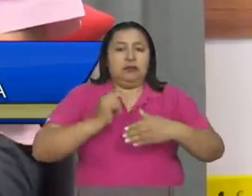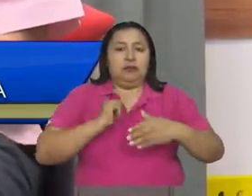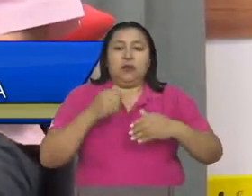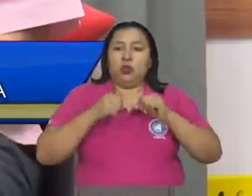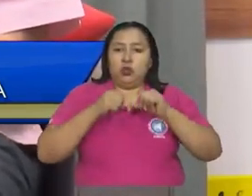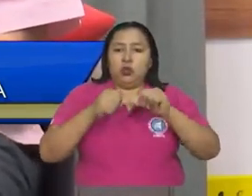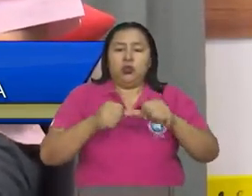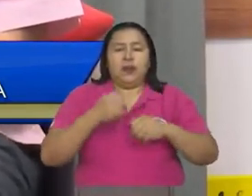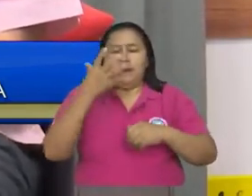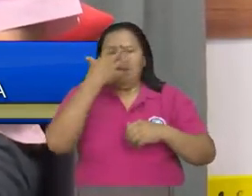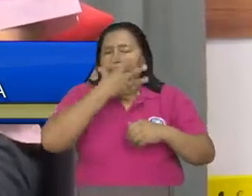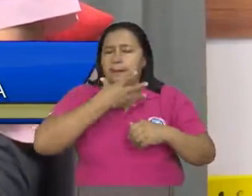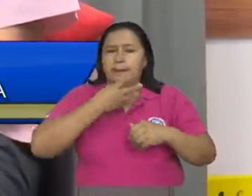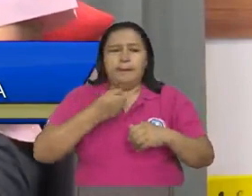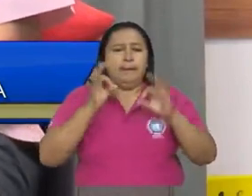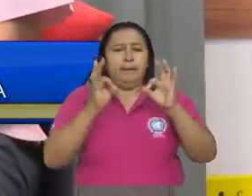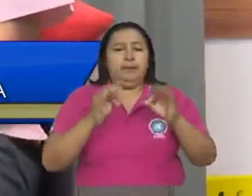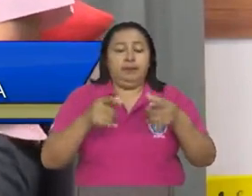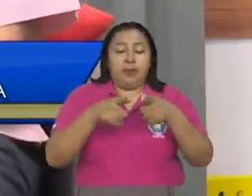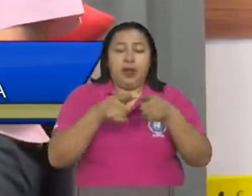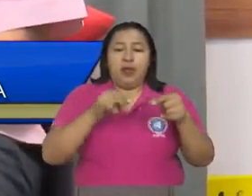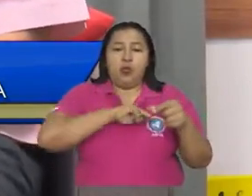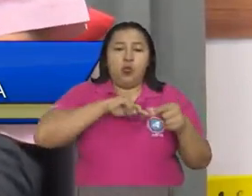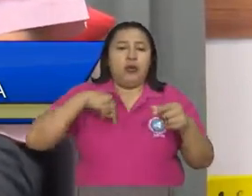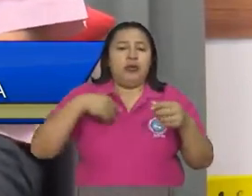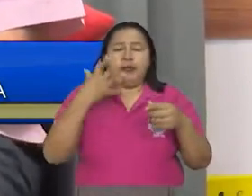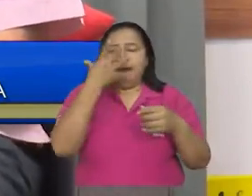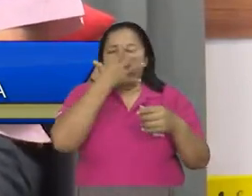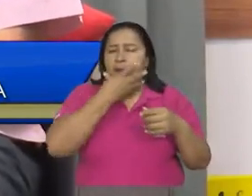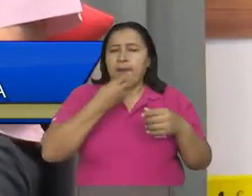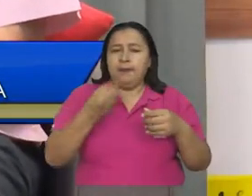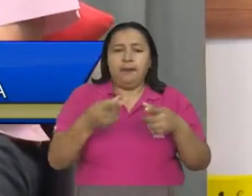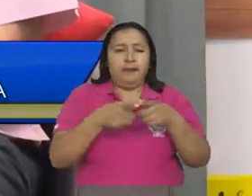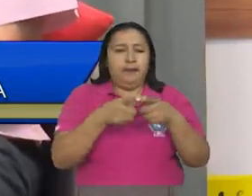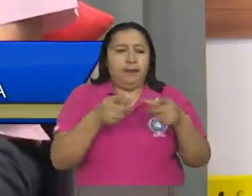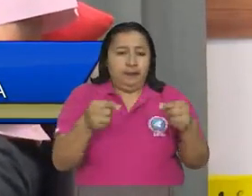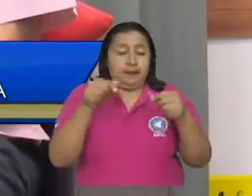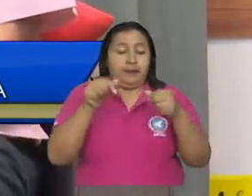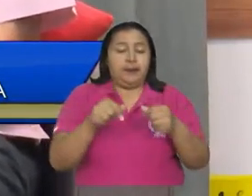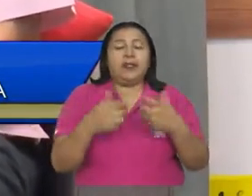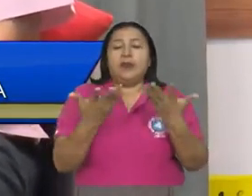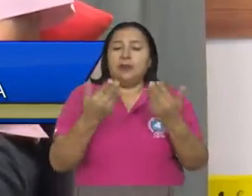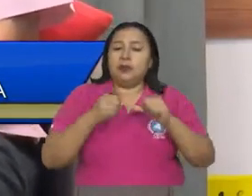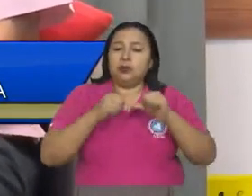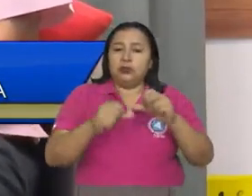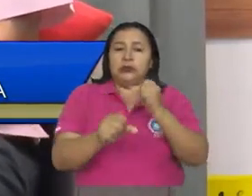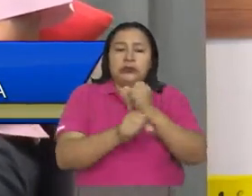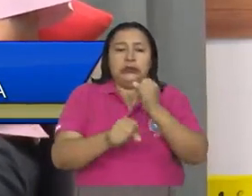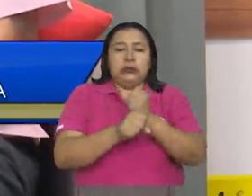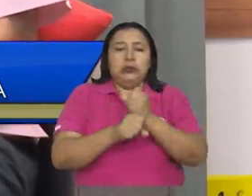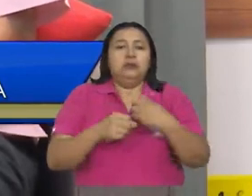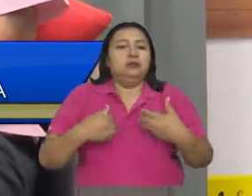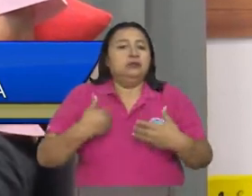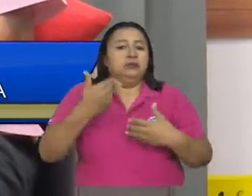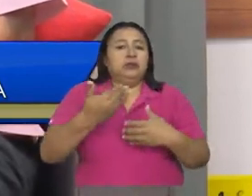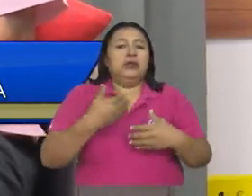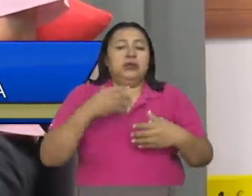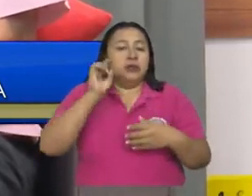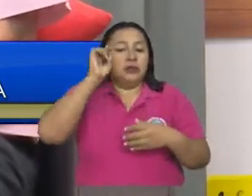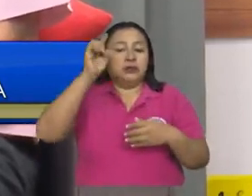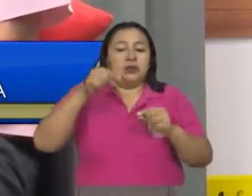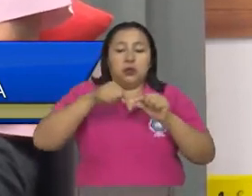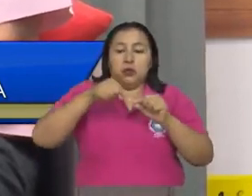embelleciendo nuestra Managua, linda Managua, para seguir trabajando en pro de nuestro municipio, en